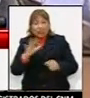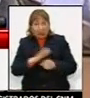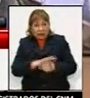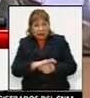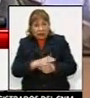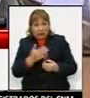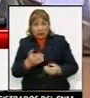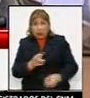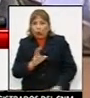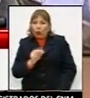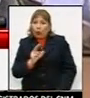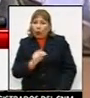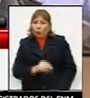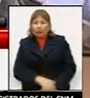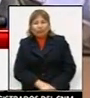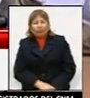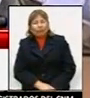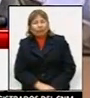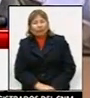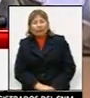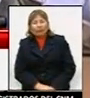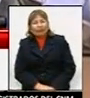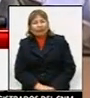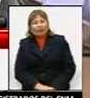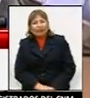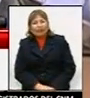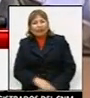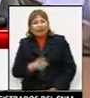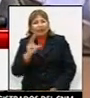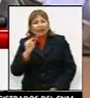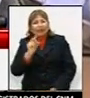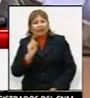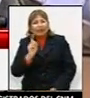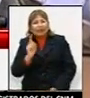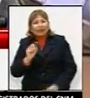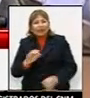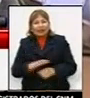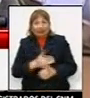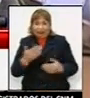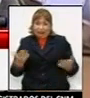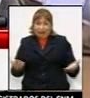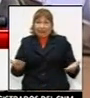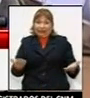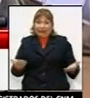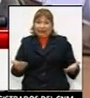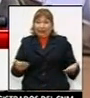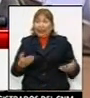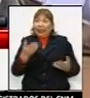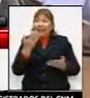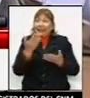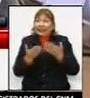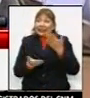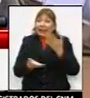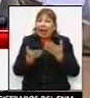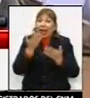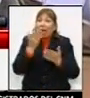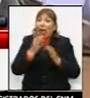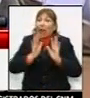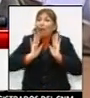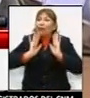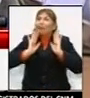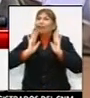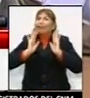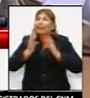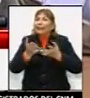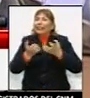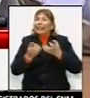eso? No, no ha sido suficiente. En otras palabras, salvo que se quiera colocar, y